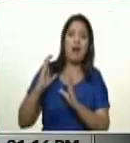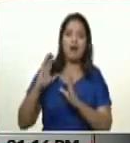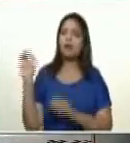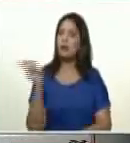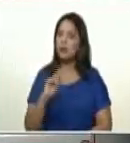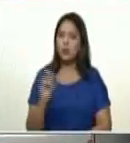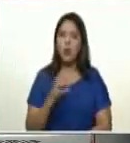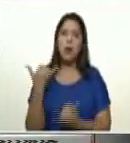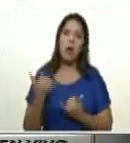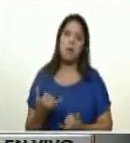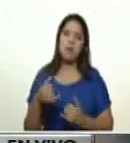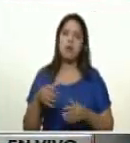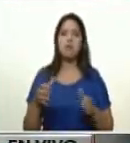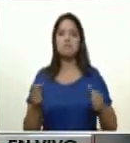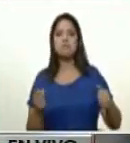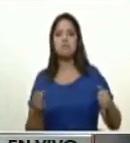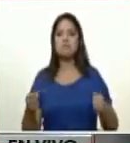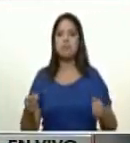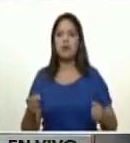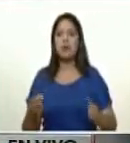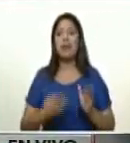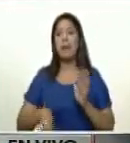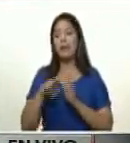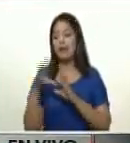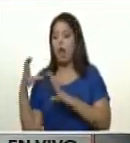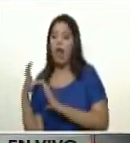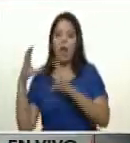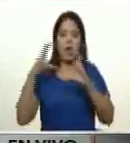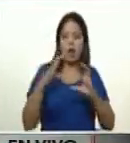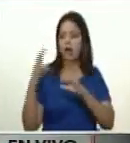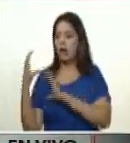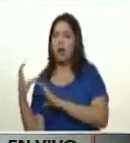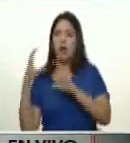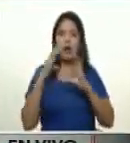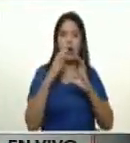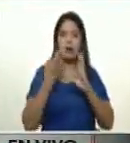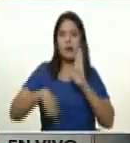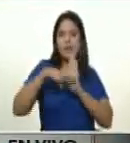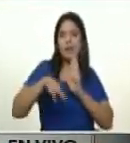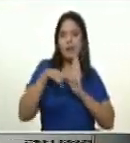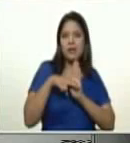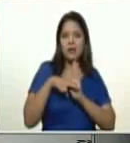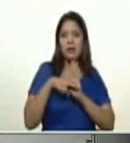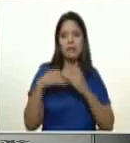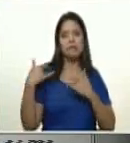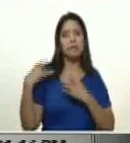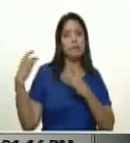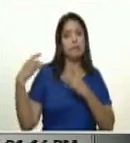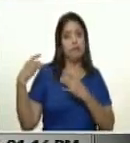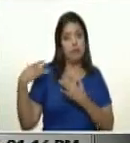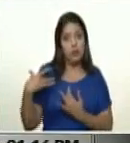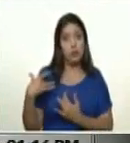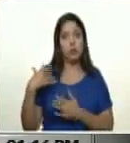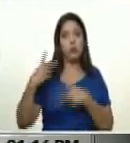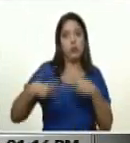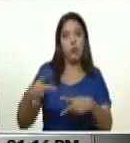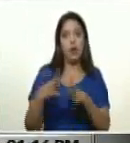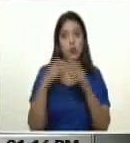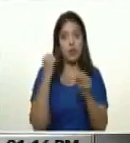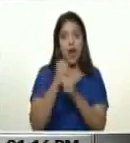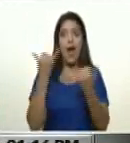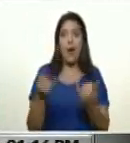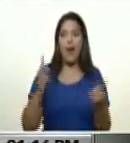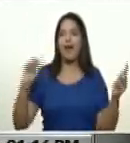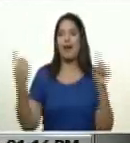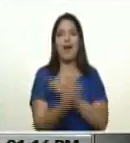de manera manual con movimientos repetitivos, ¿verdad? Y además tiene el valor agregado de que nos va a permitir triplicar la producción, ¿no? Ahí está,